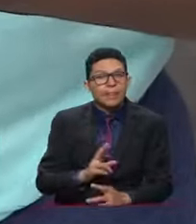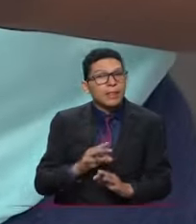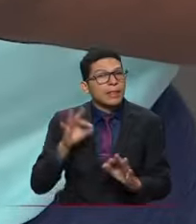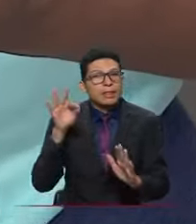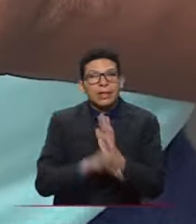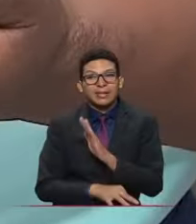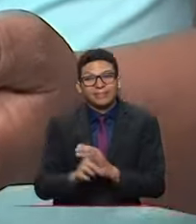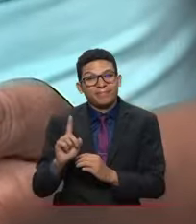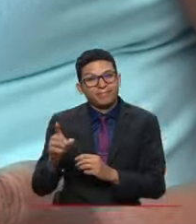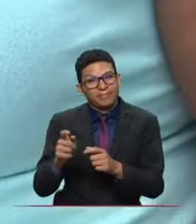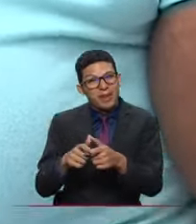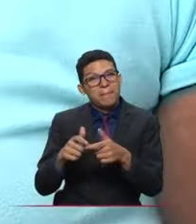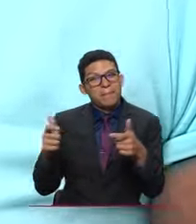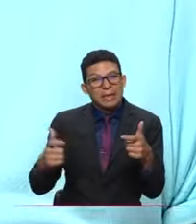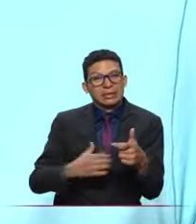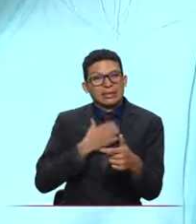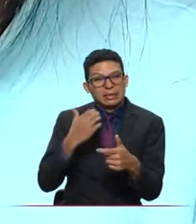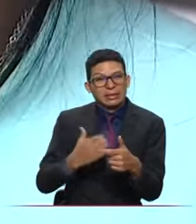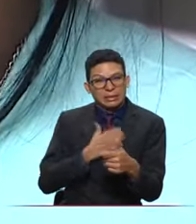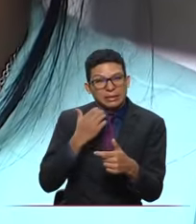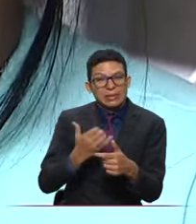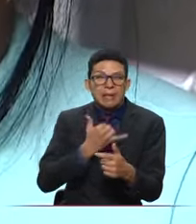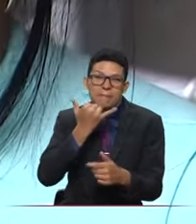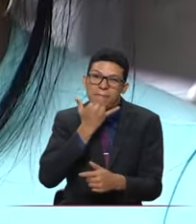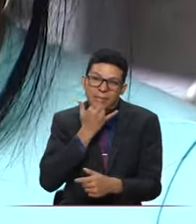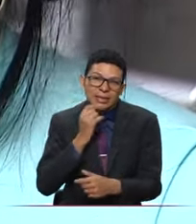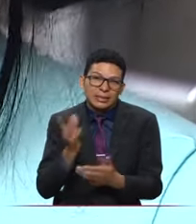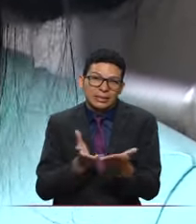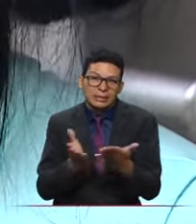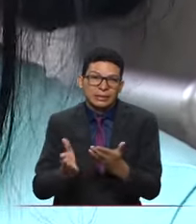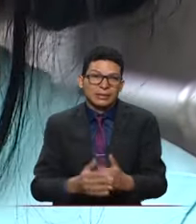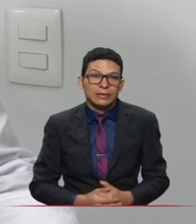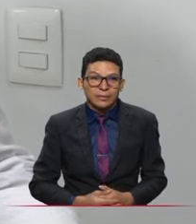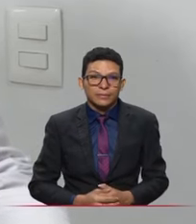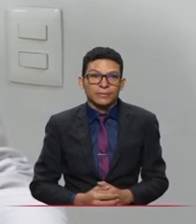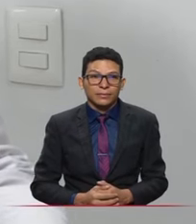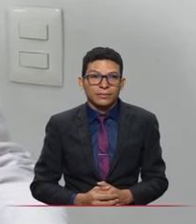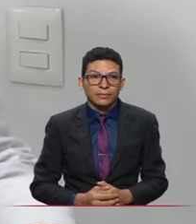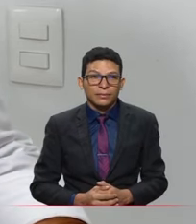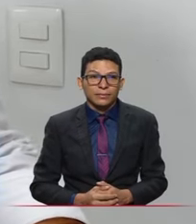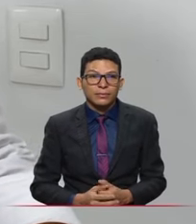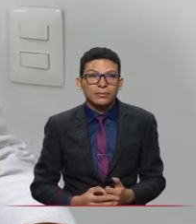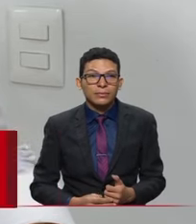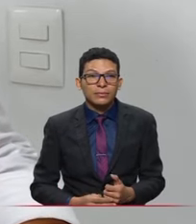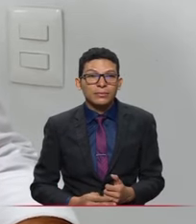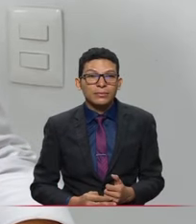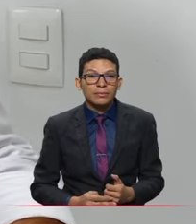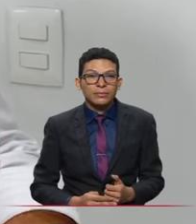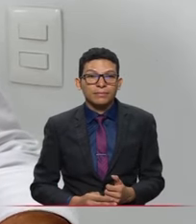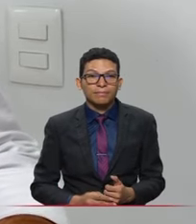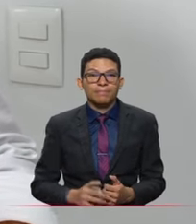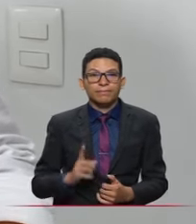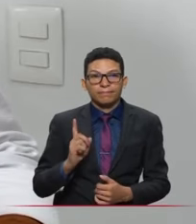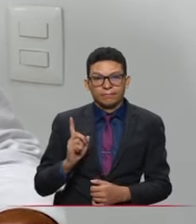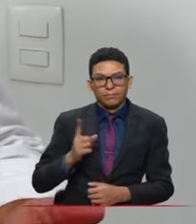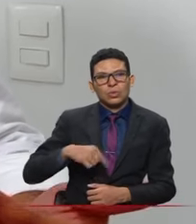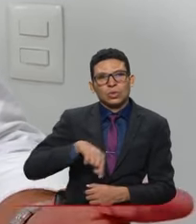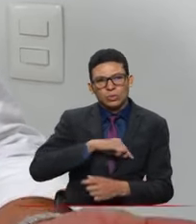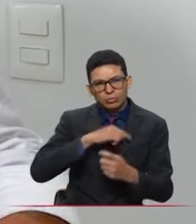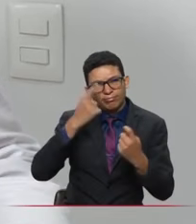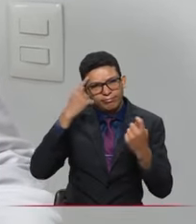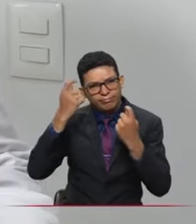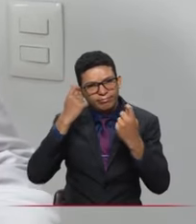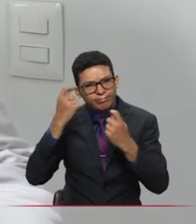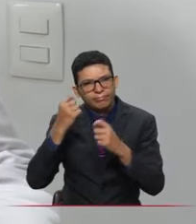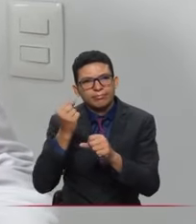registra una alta tasa de quejas por fallas en el servicio. Dentro de la estrategia, estamos también trabajando de